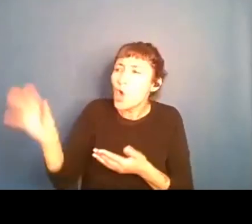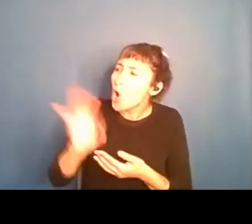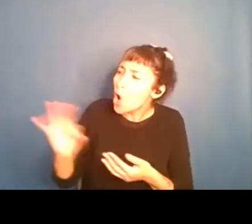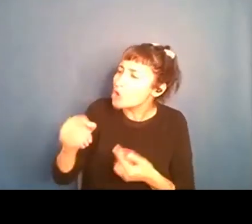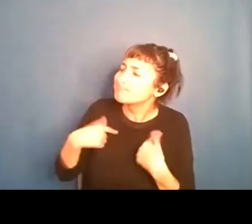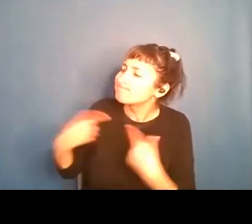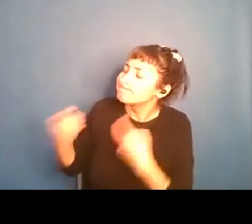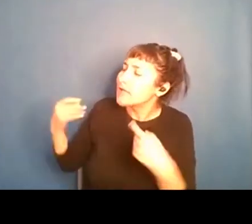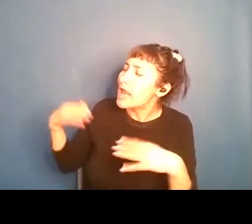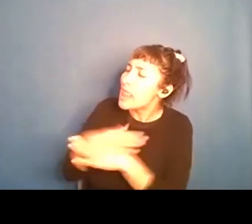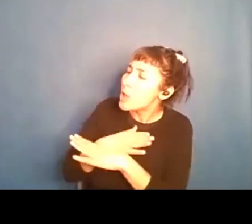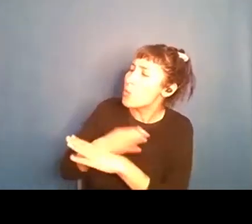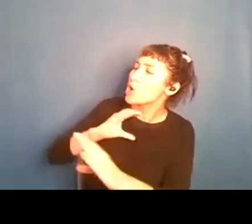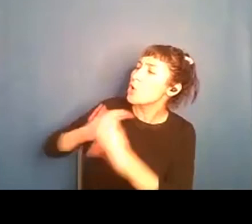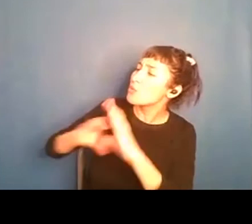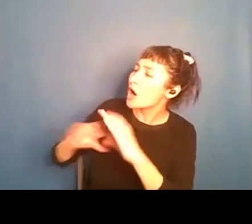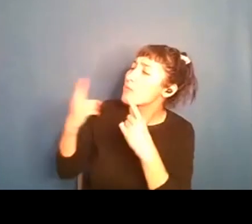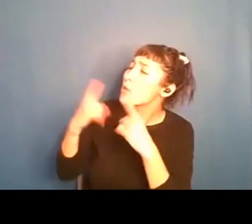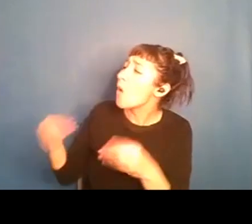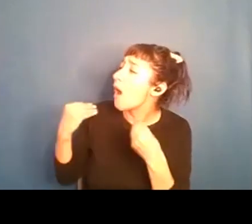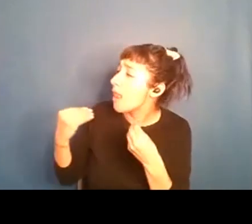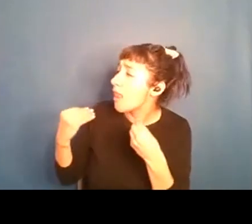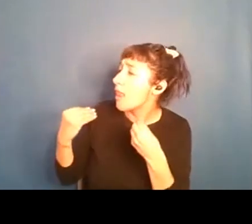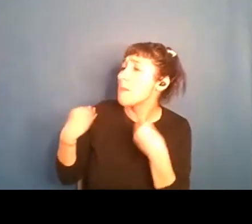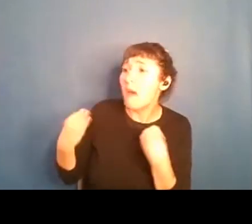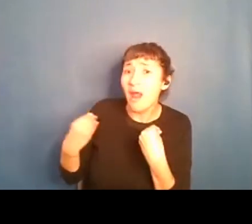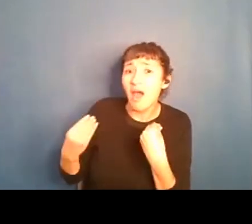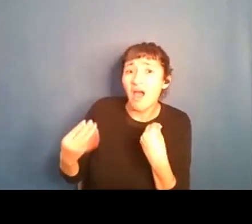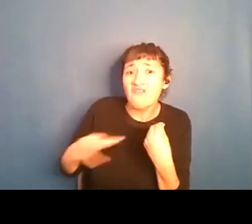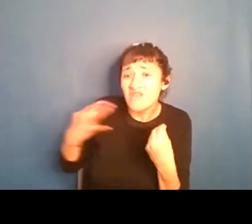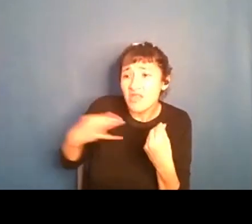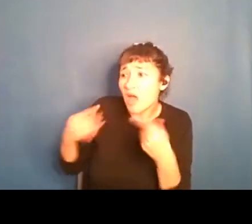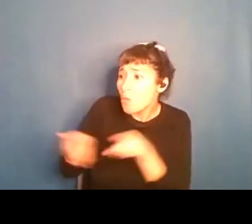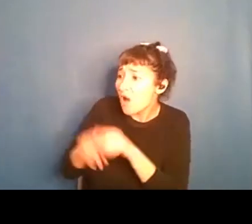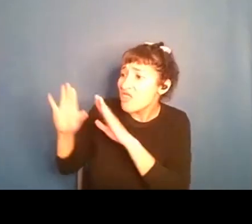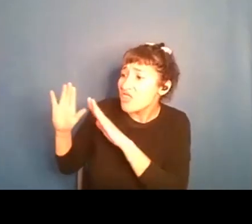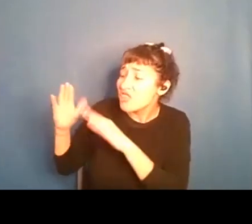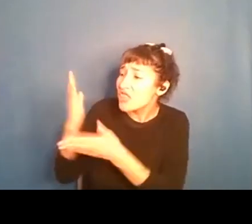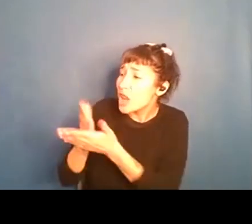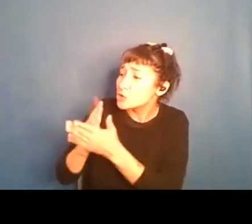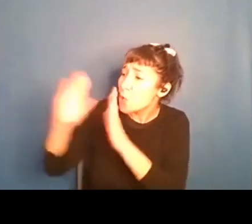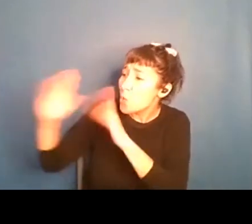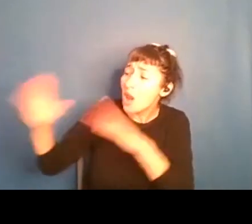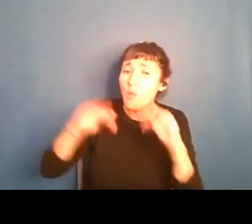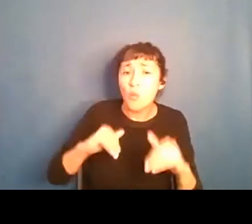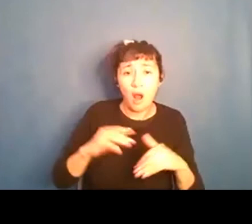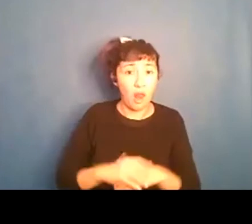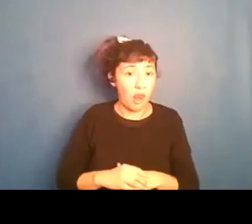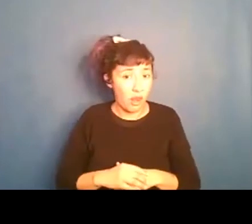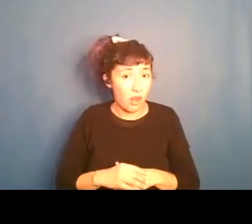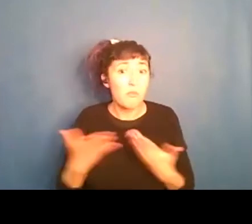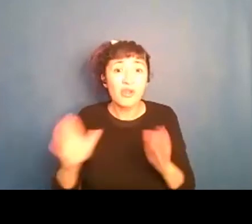comunicación, para poder adquirir una calidad de vida con los mismos derechos iguales que vos. Sin ir más lejos, iba a decir que la Constitución Nacional, artículo